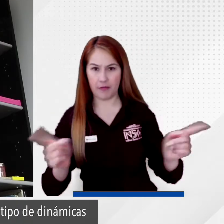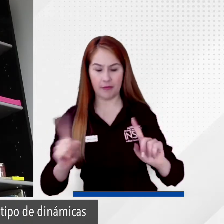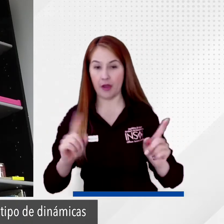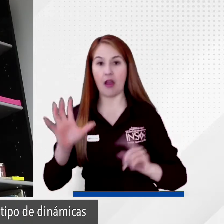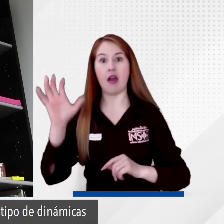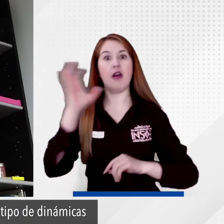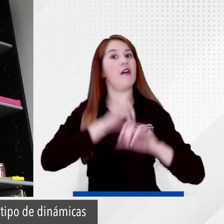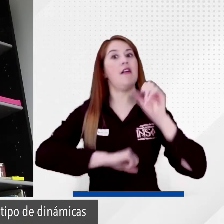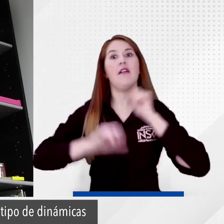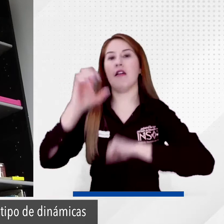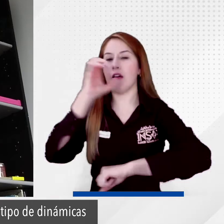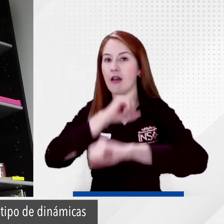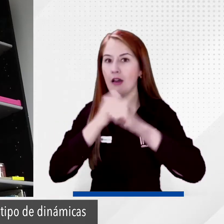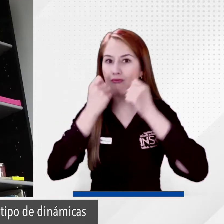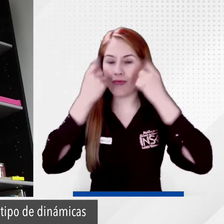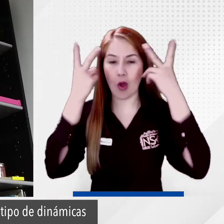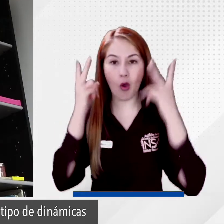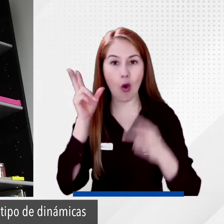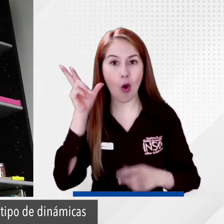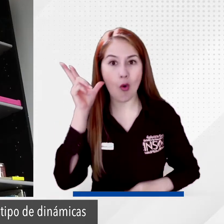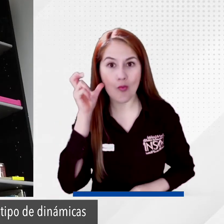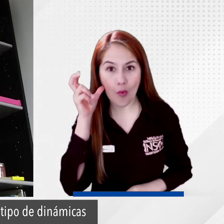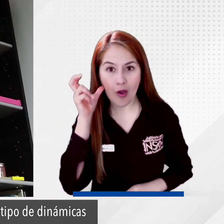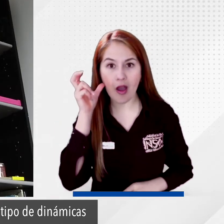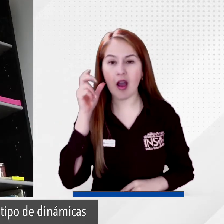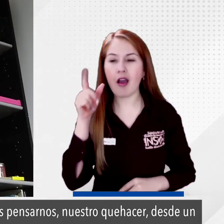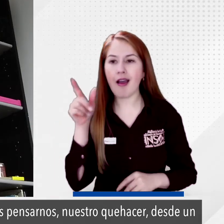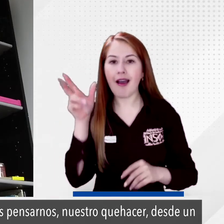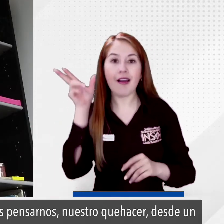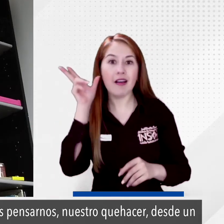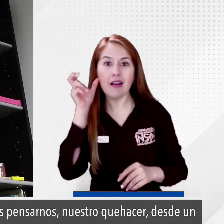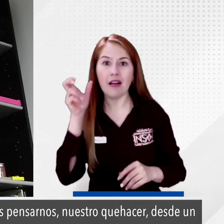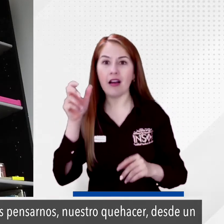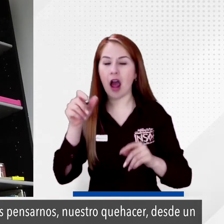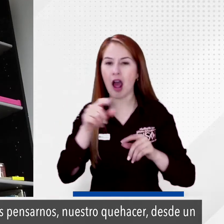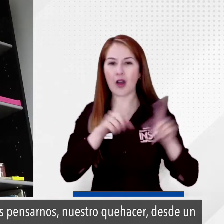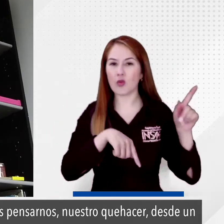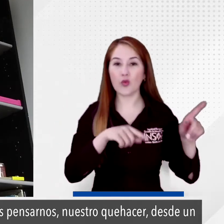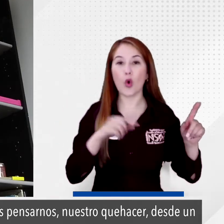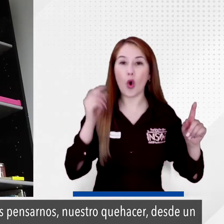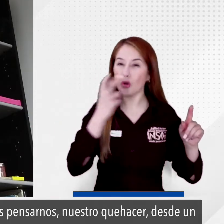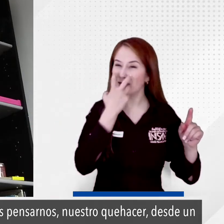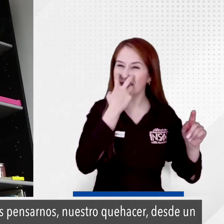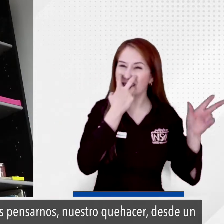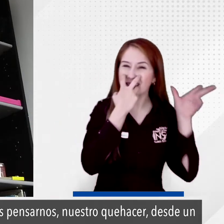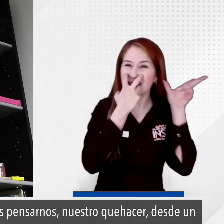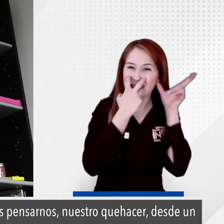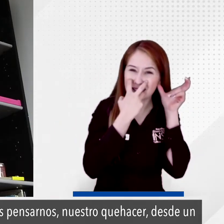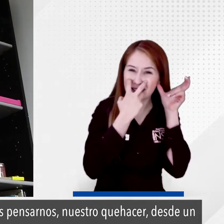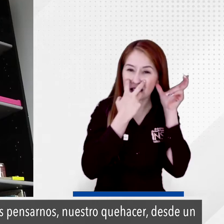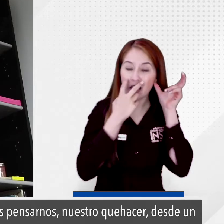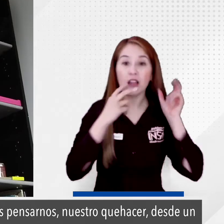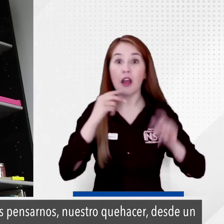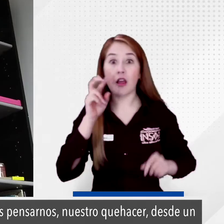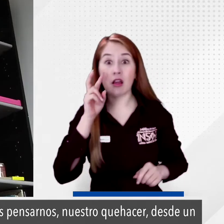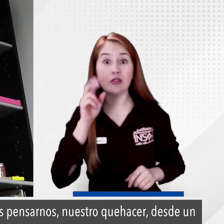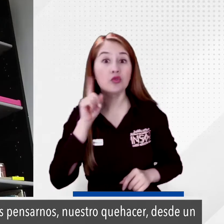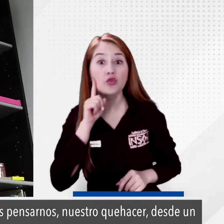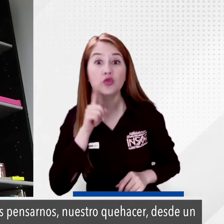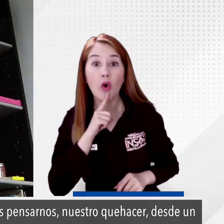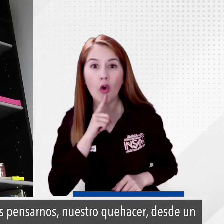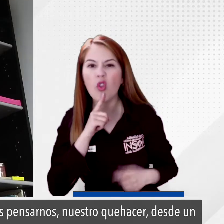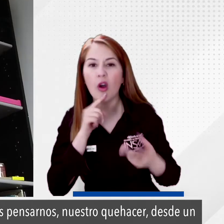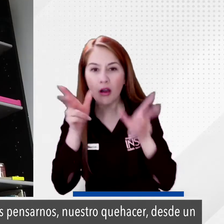de comunicación, de construcción, de recepción, ¿cierto? Entonces uno de los pilares de nuestra compañía